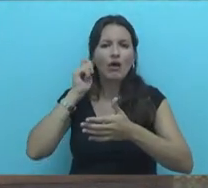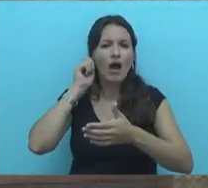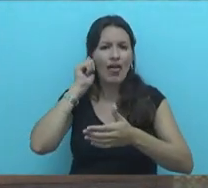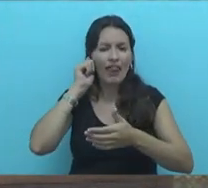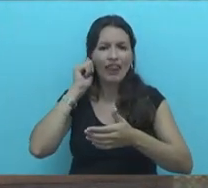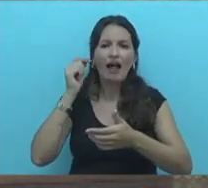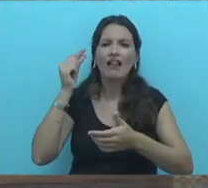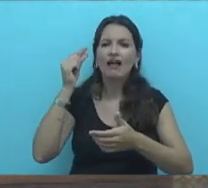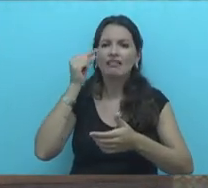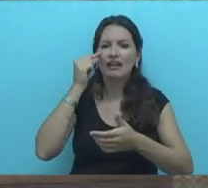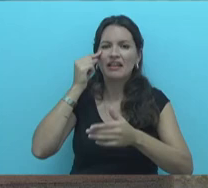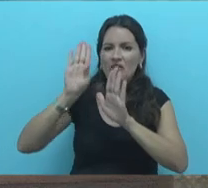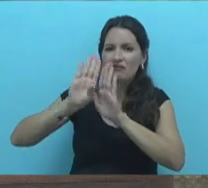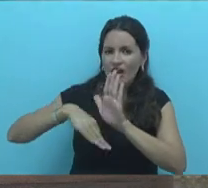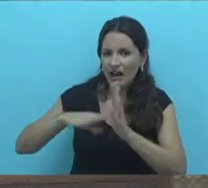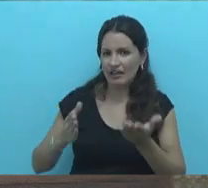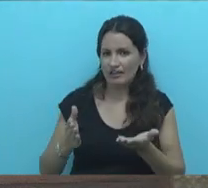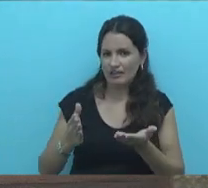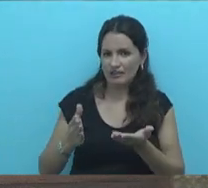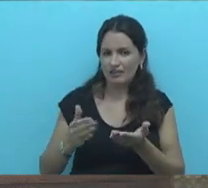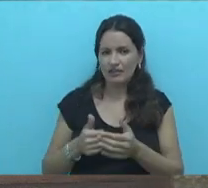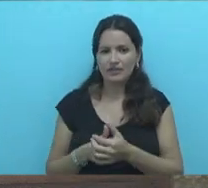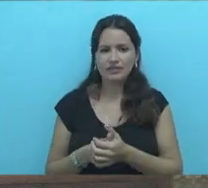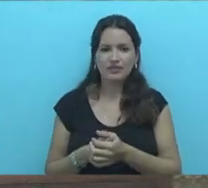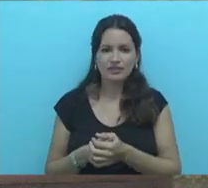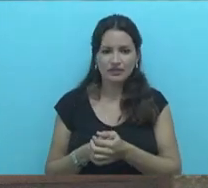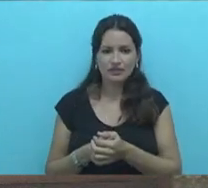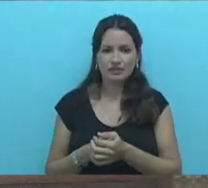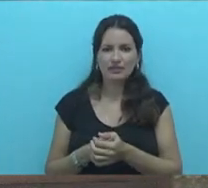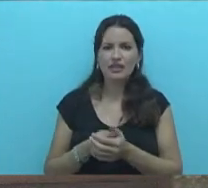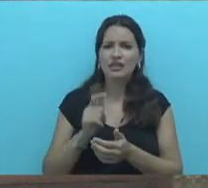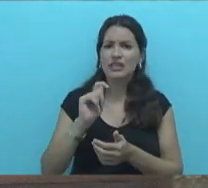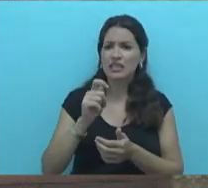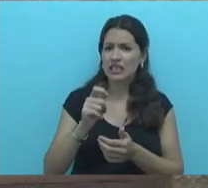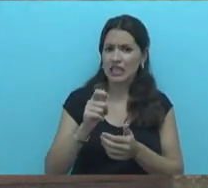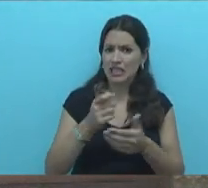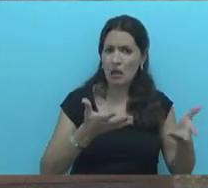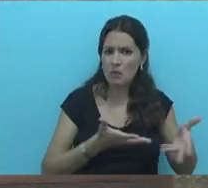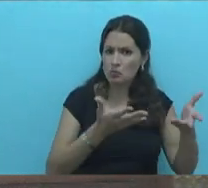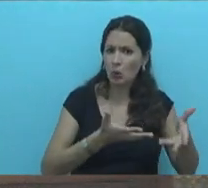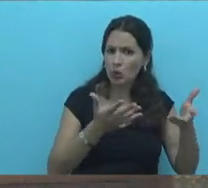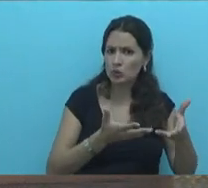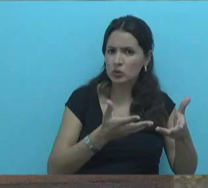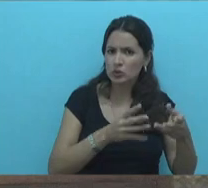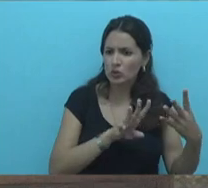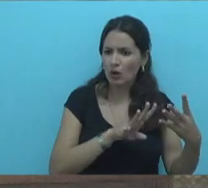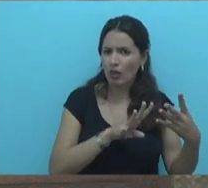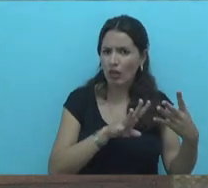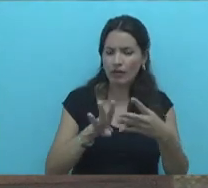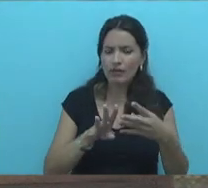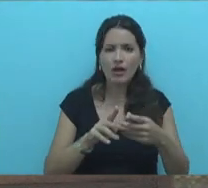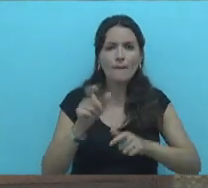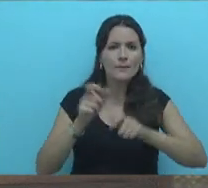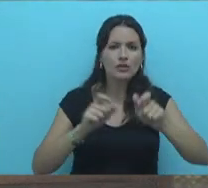jóvenes trabajadores con ideas revolucionarias. ¿Quiénes fueron los que impulsaron el golpe? ¿Quiénes fueron los titiriteros macabros? Los